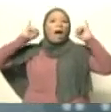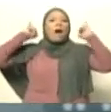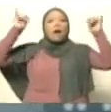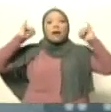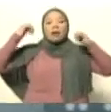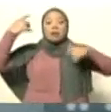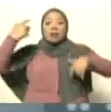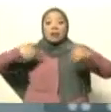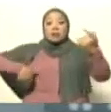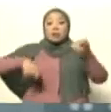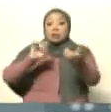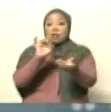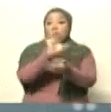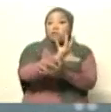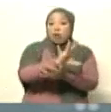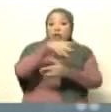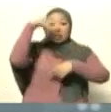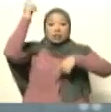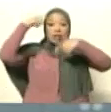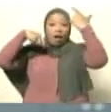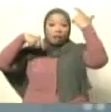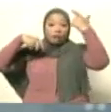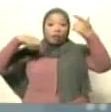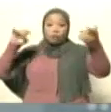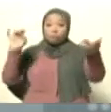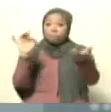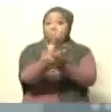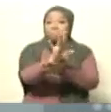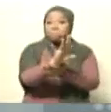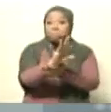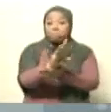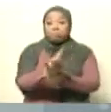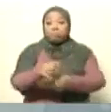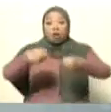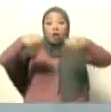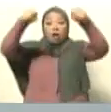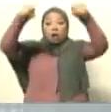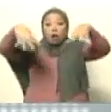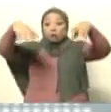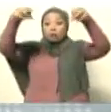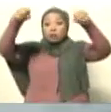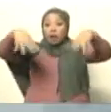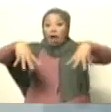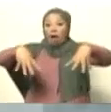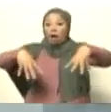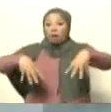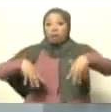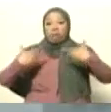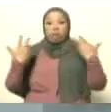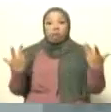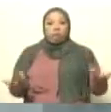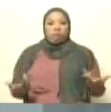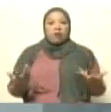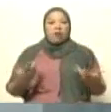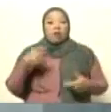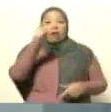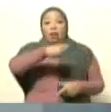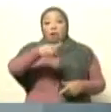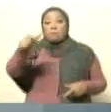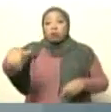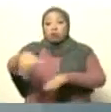la democracia y preparan para el día 12, tal día como hoy, en el Palacio de Miraflores, la juramentación de un